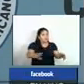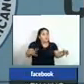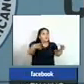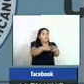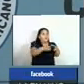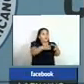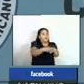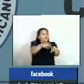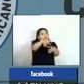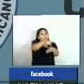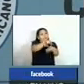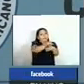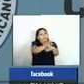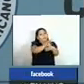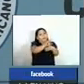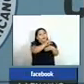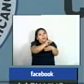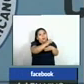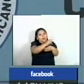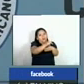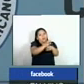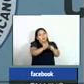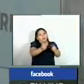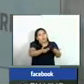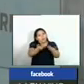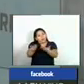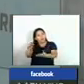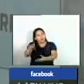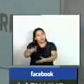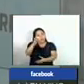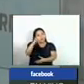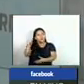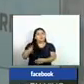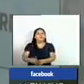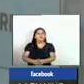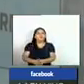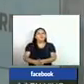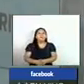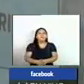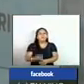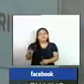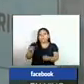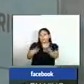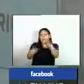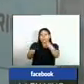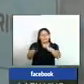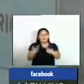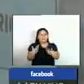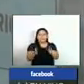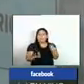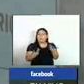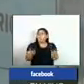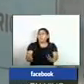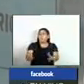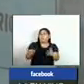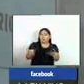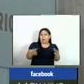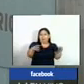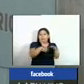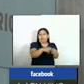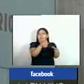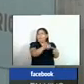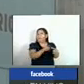centroamericano para traer beneficio a los salvadoreños y es que en territorio me dicen los salvadoreños pero cuál es el beneficio del